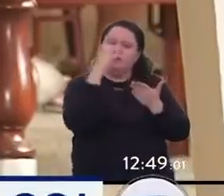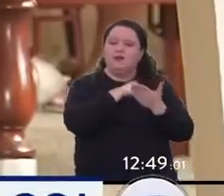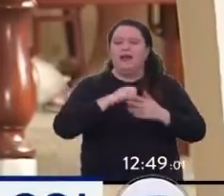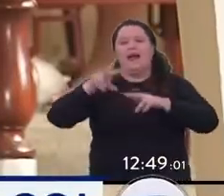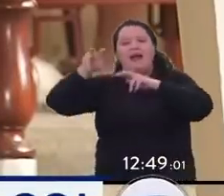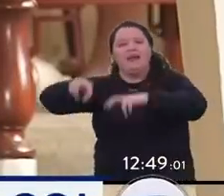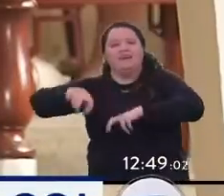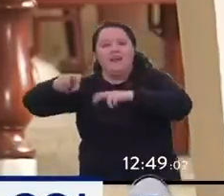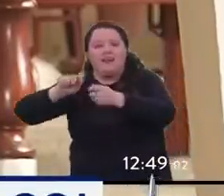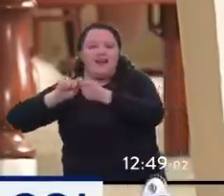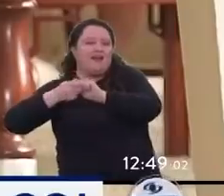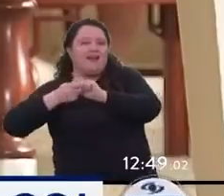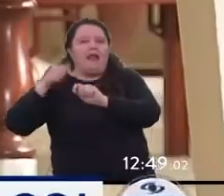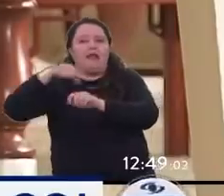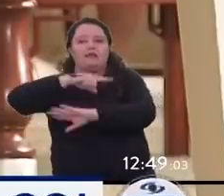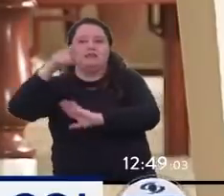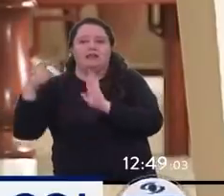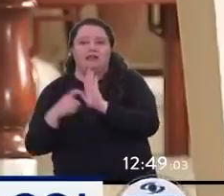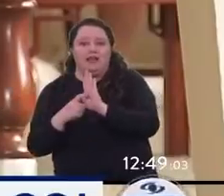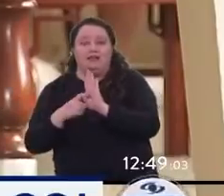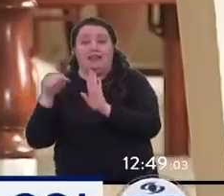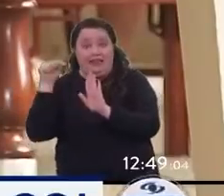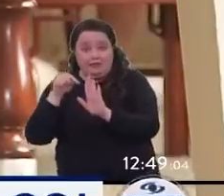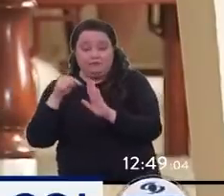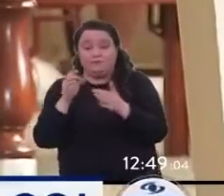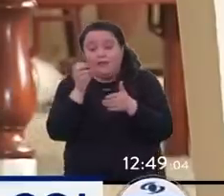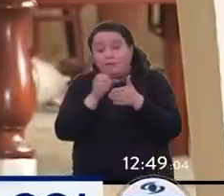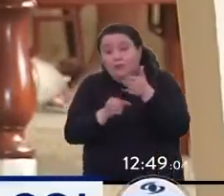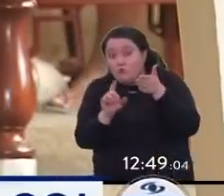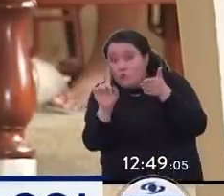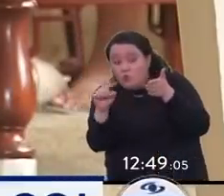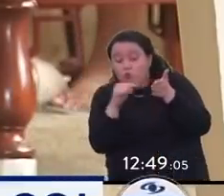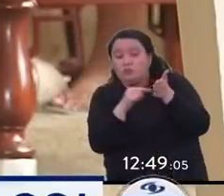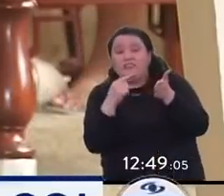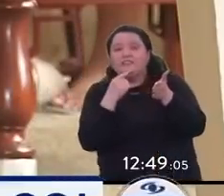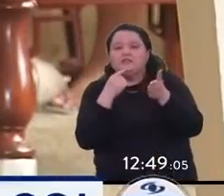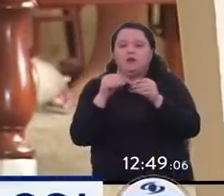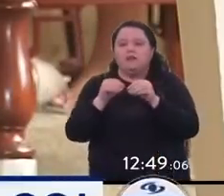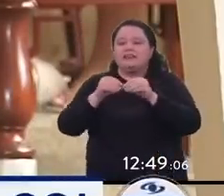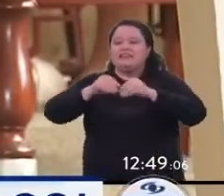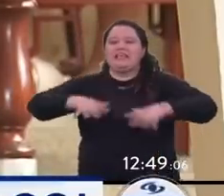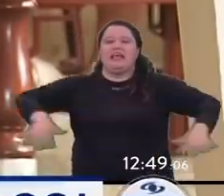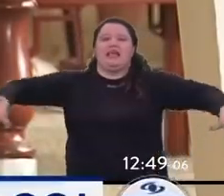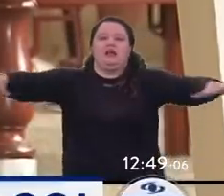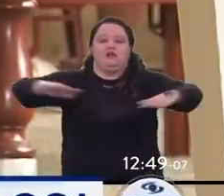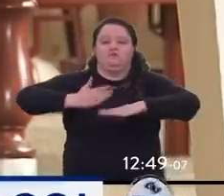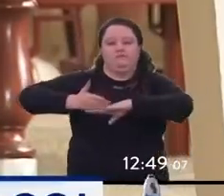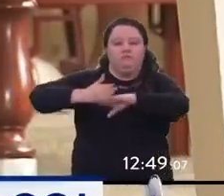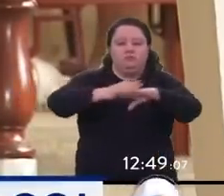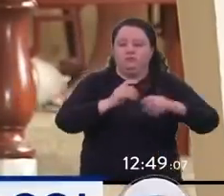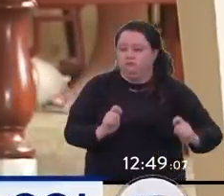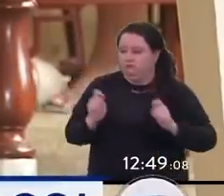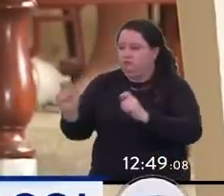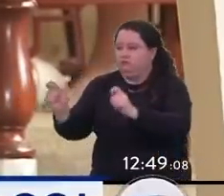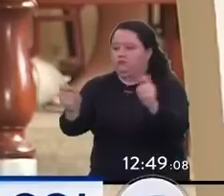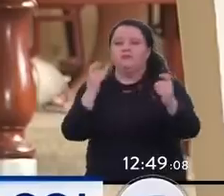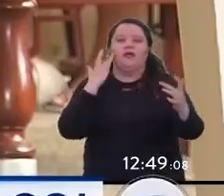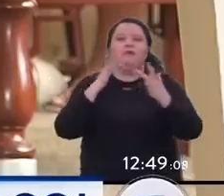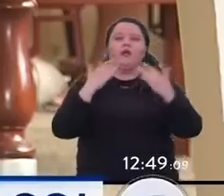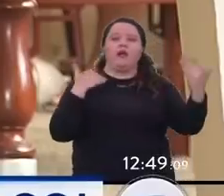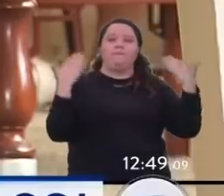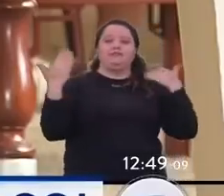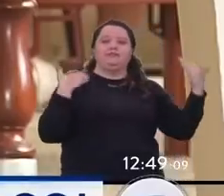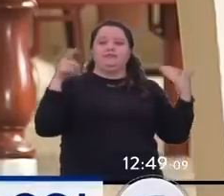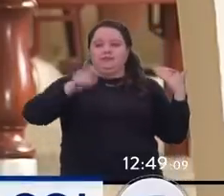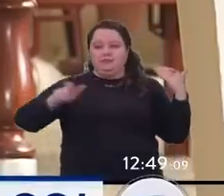agraria integral. Y su capítulo 1 habla de distribución de la tierra en manos de los campesinos.